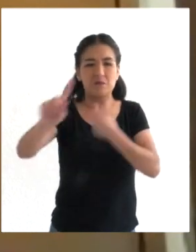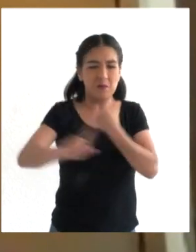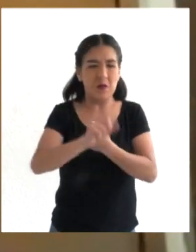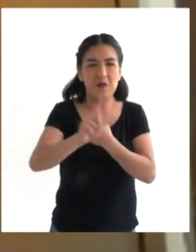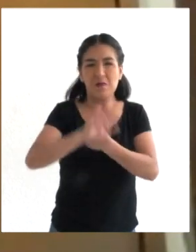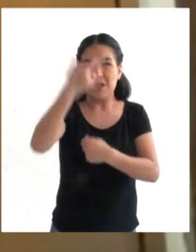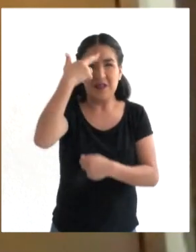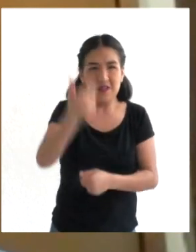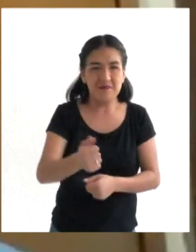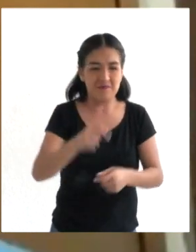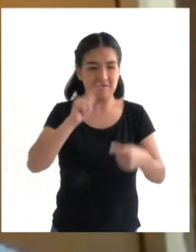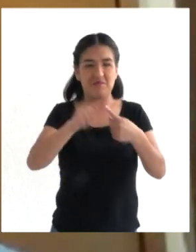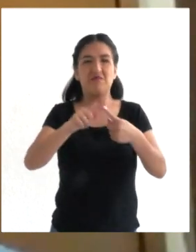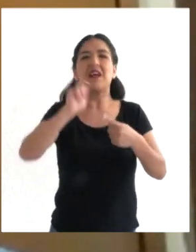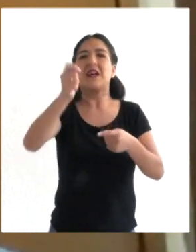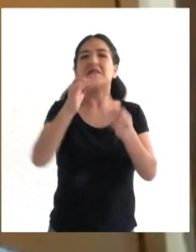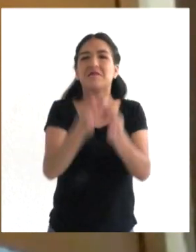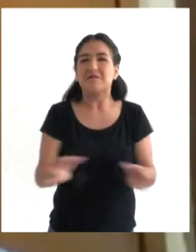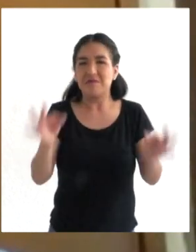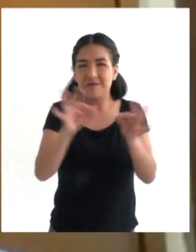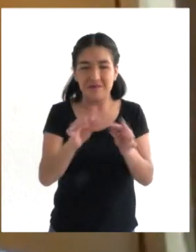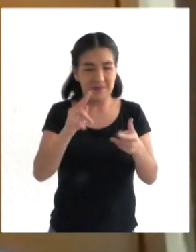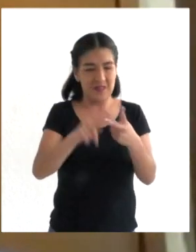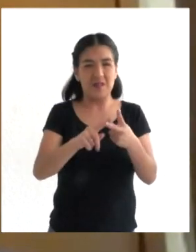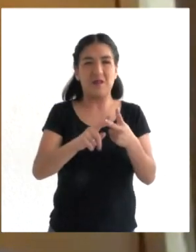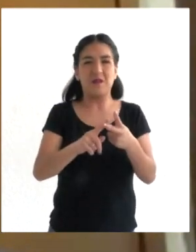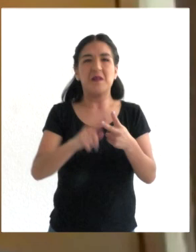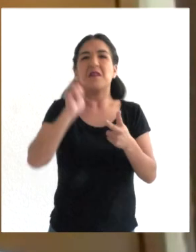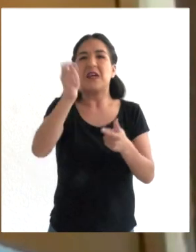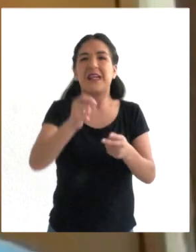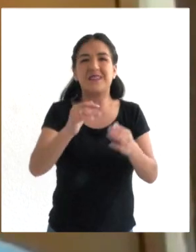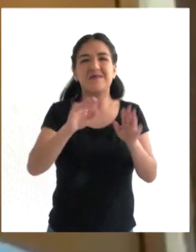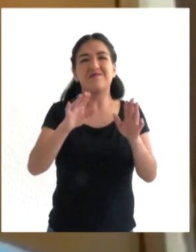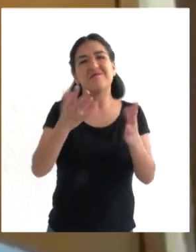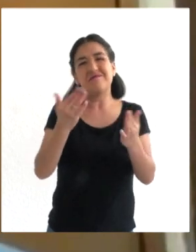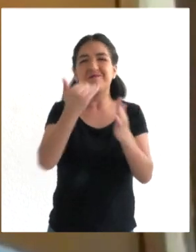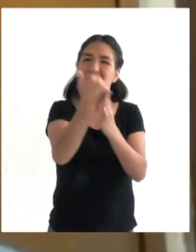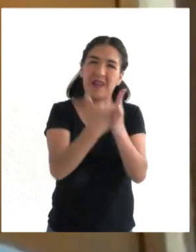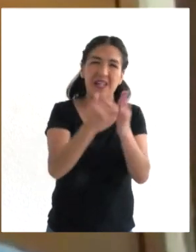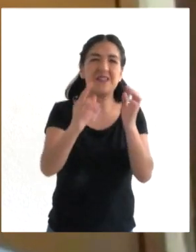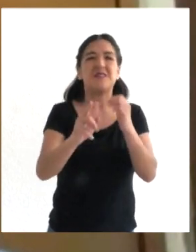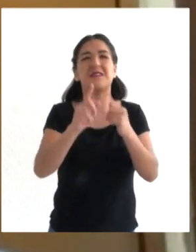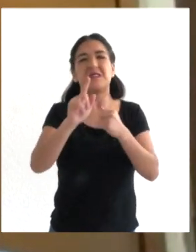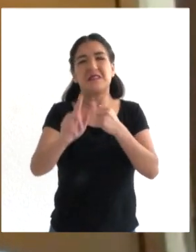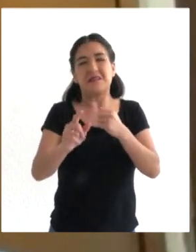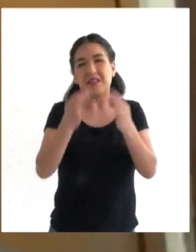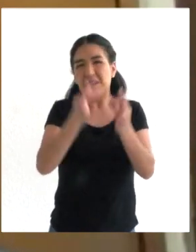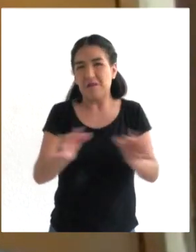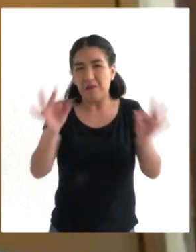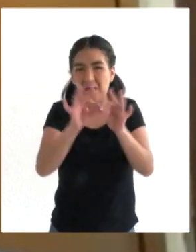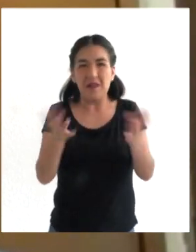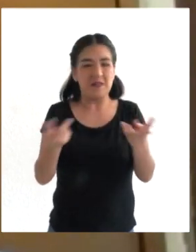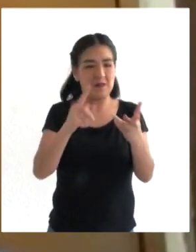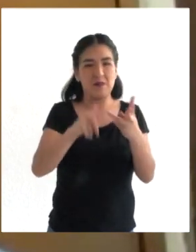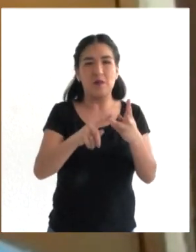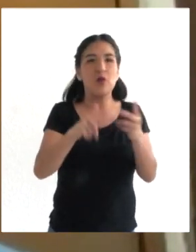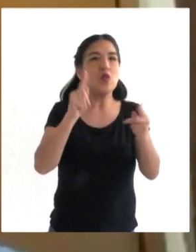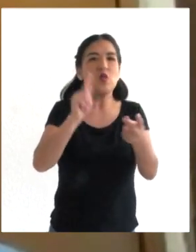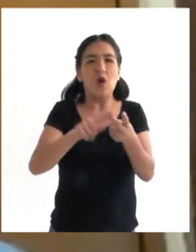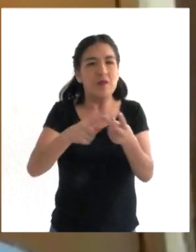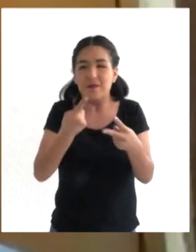más importante? ¿Qué es lo menos importante? ¿Por dónde